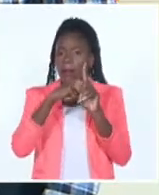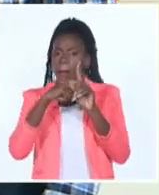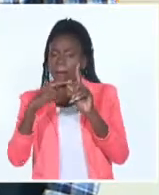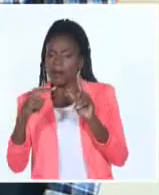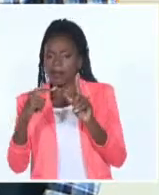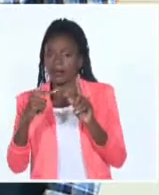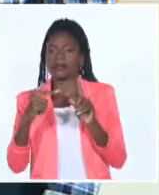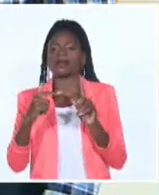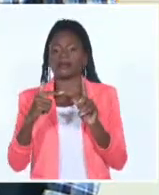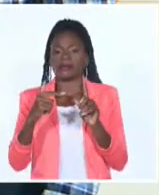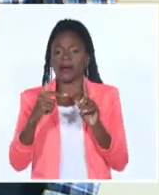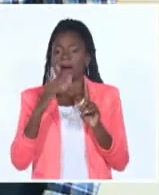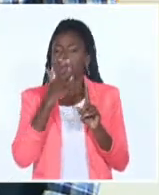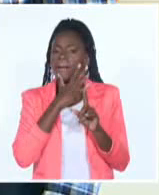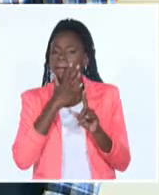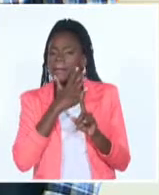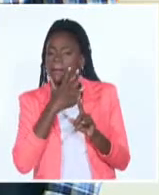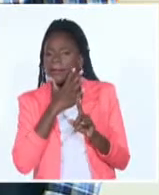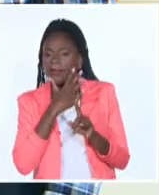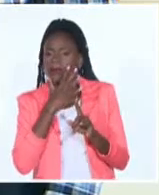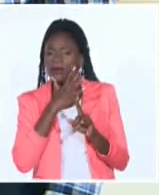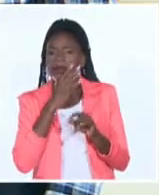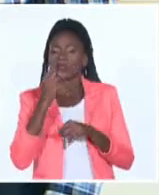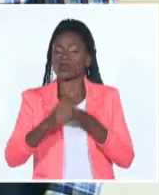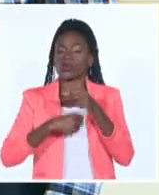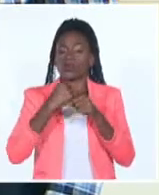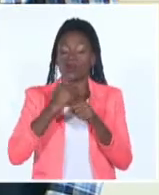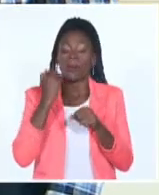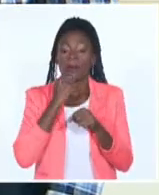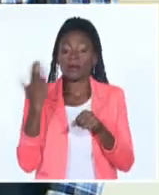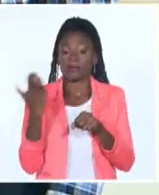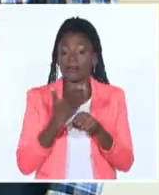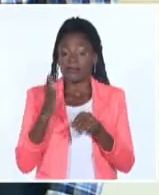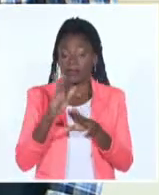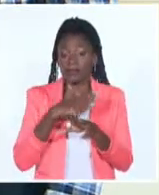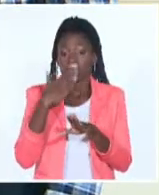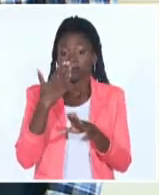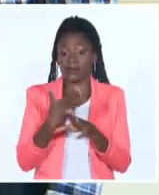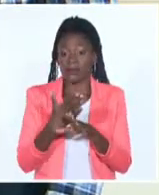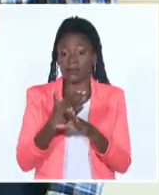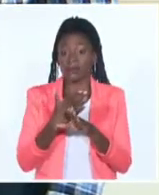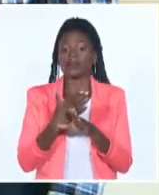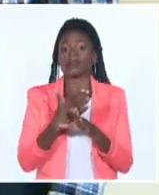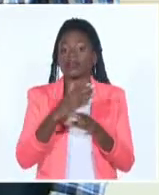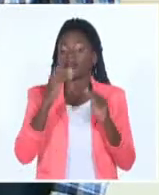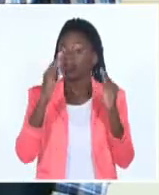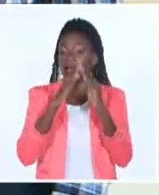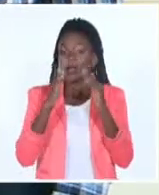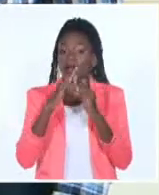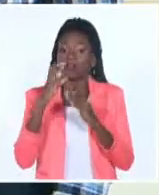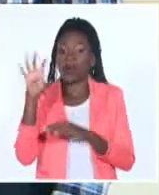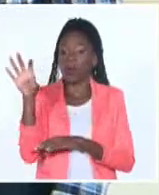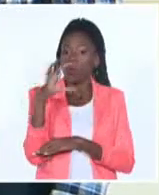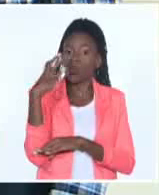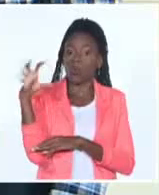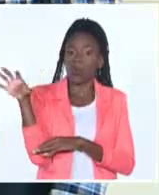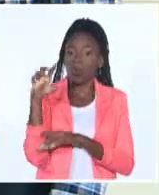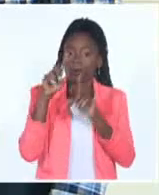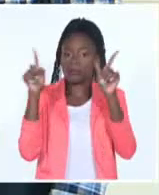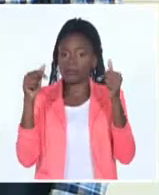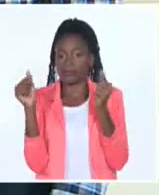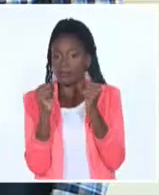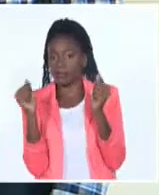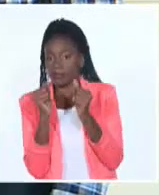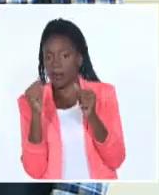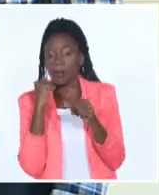con el uso más intensivo que se hace de los equipos de clima, básicamente, y puede ser también que